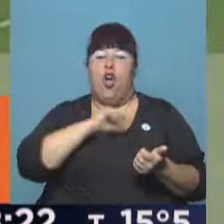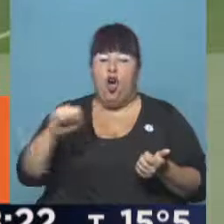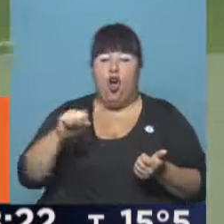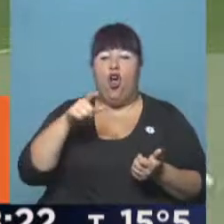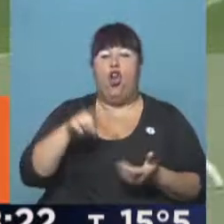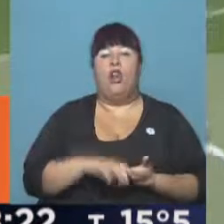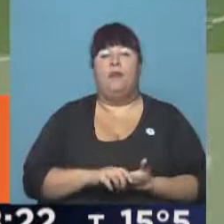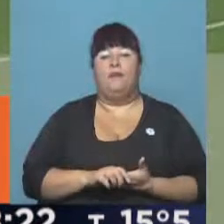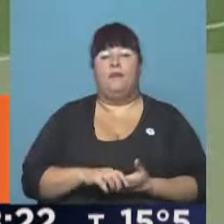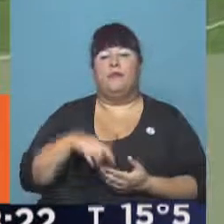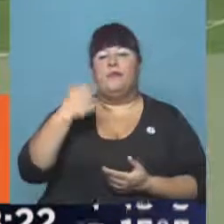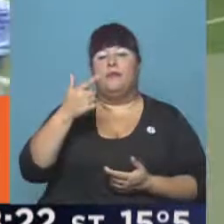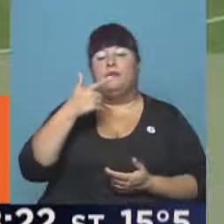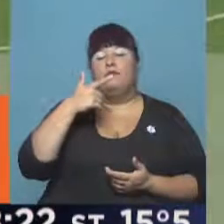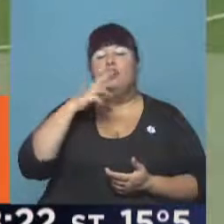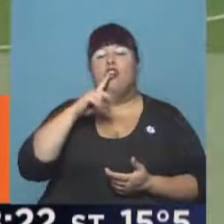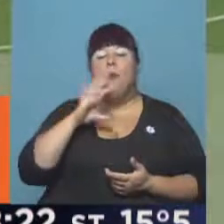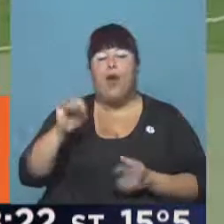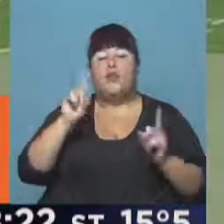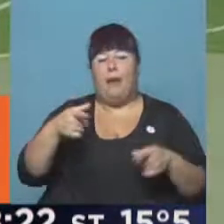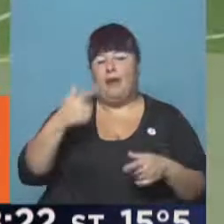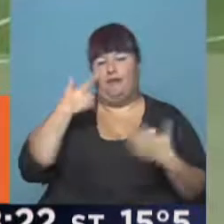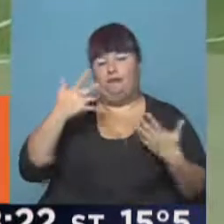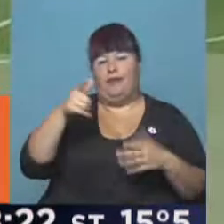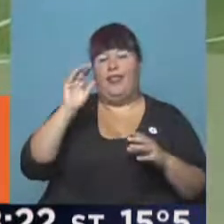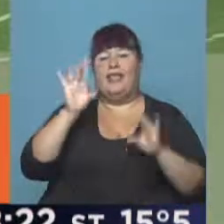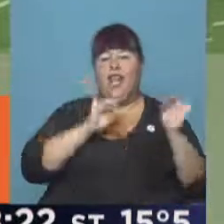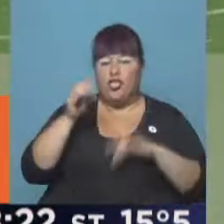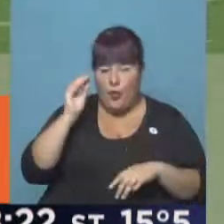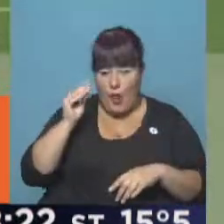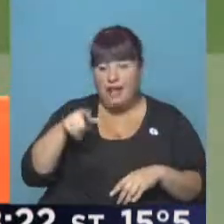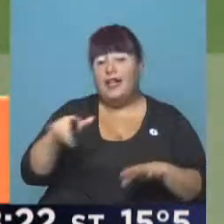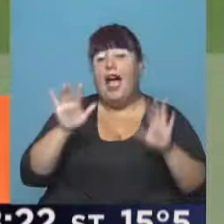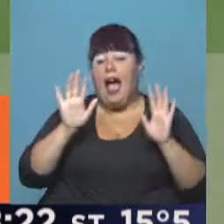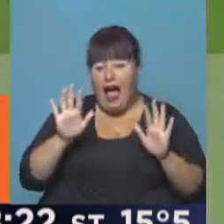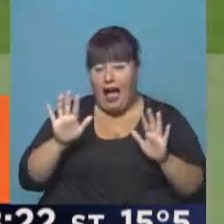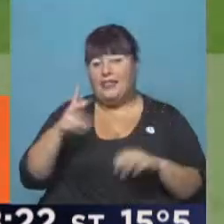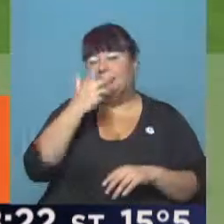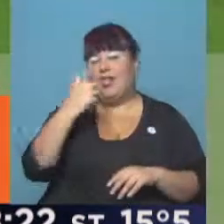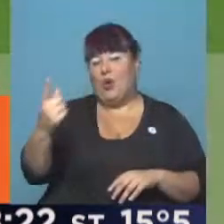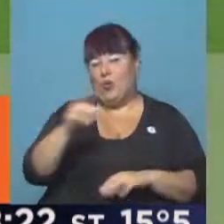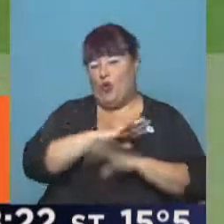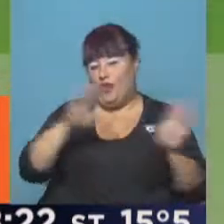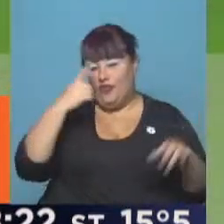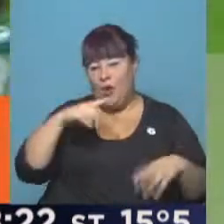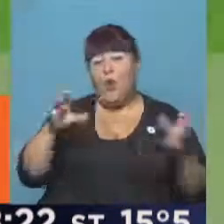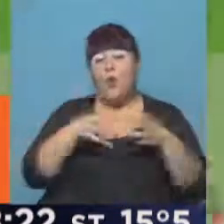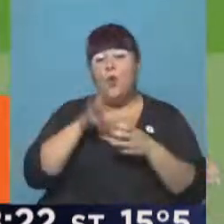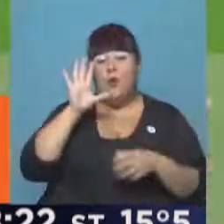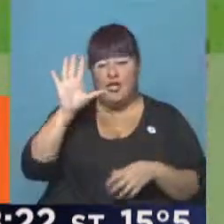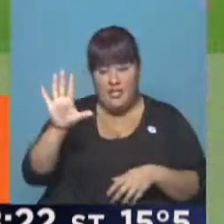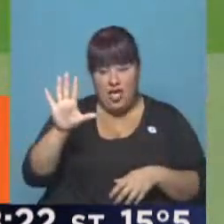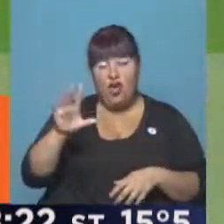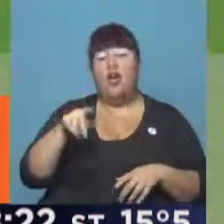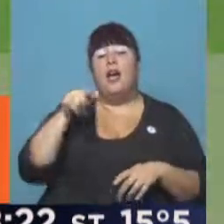William y Ser Roberto, un histórico también de la selección brasileña, para definir de esta manera el 3-1 definitivo. Grupo 5, que